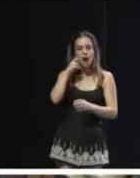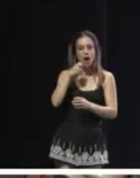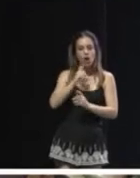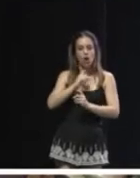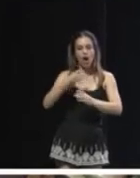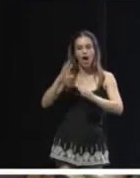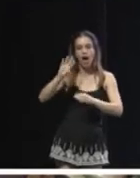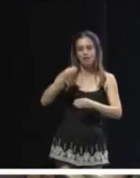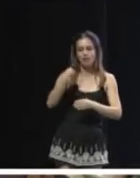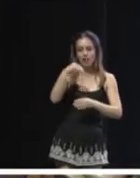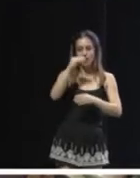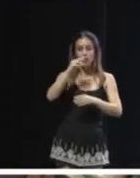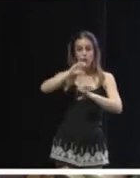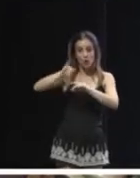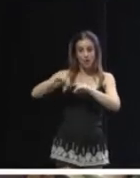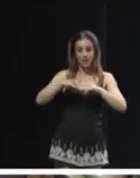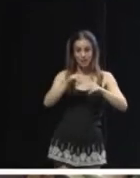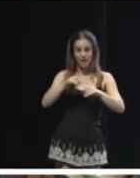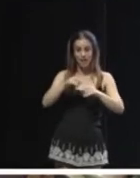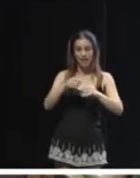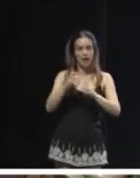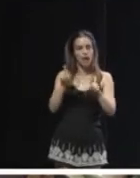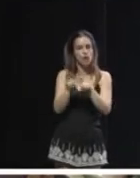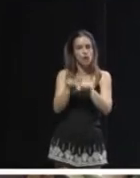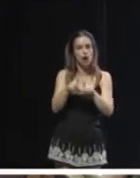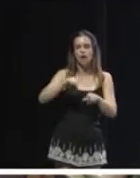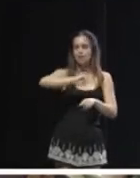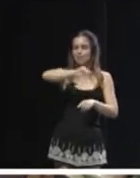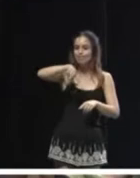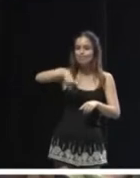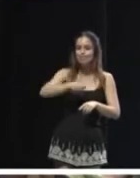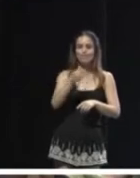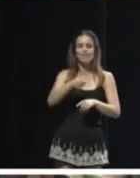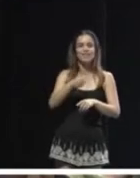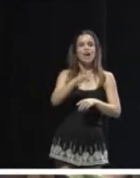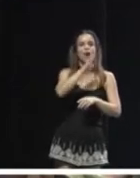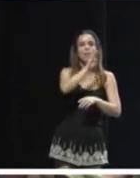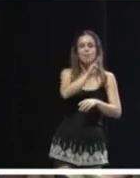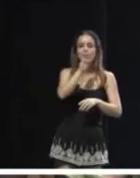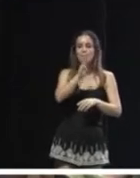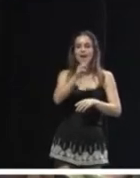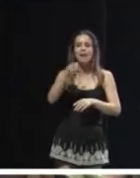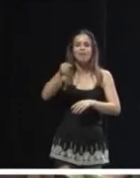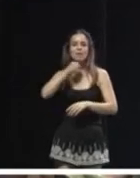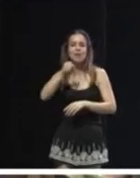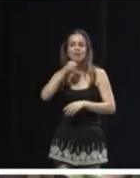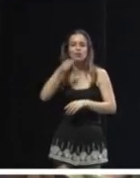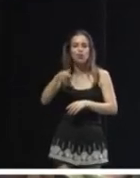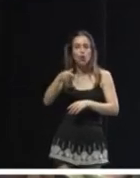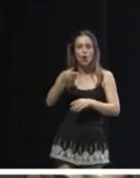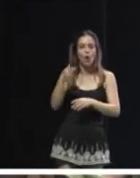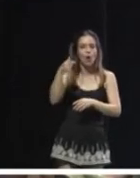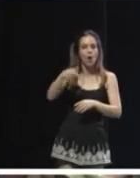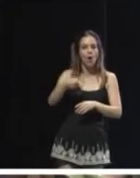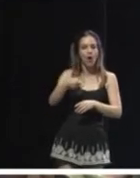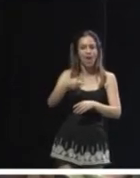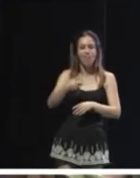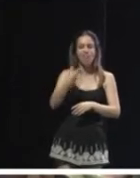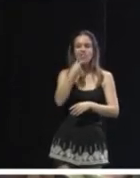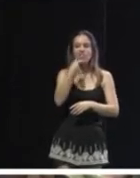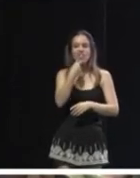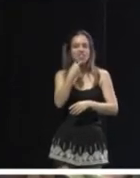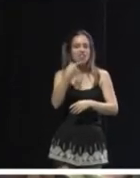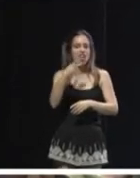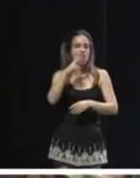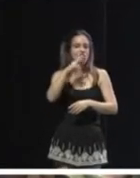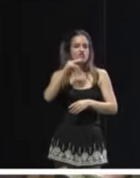en una tierra como la vuestra, en la que el Partido Socialista y el Partido Popular os han condenado a no tener futuro. Me sumo a lo